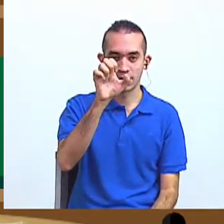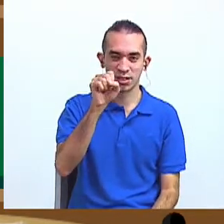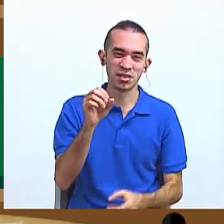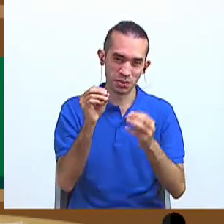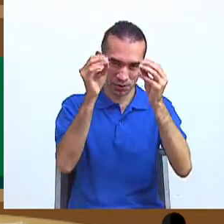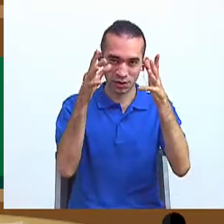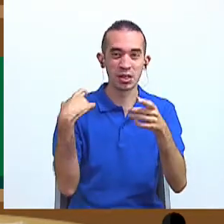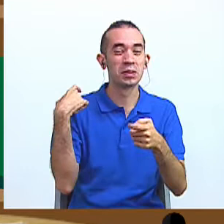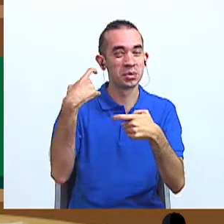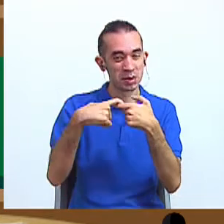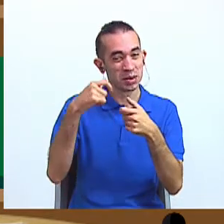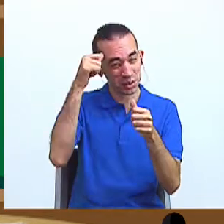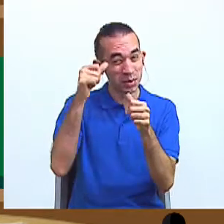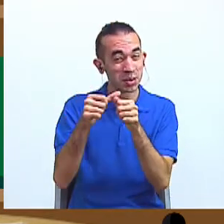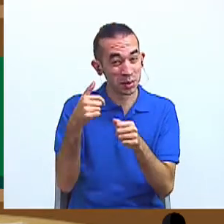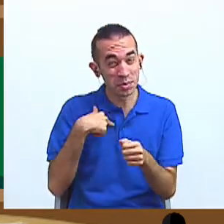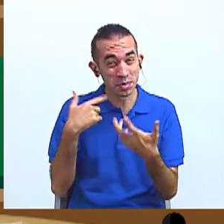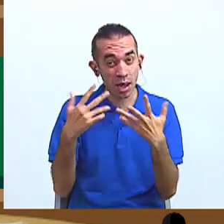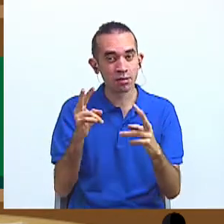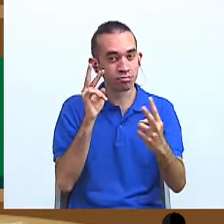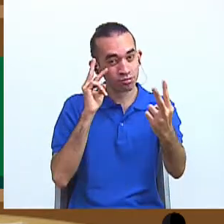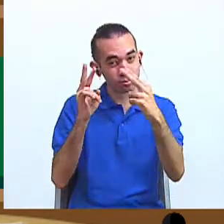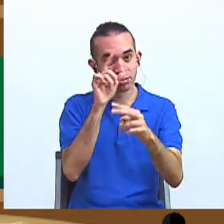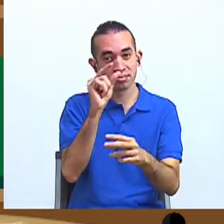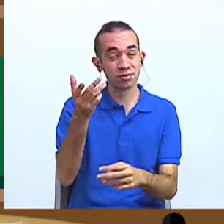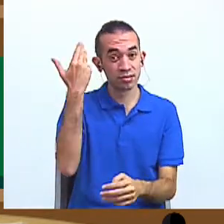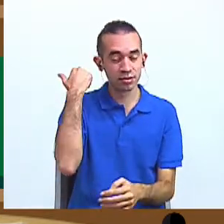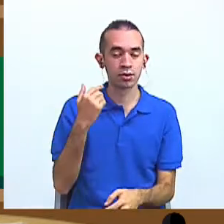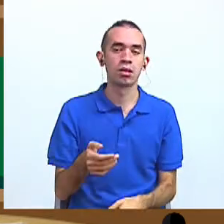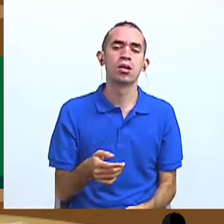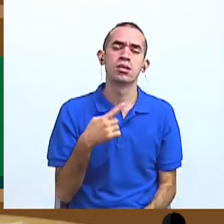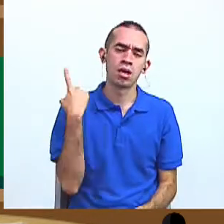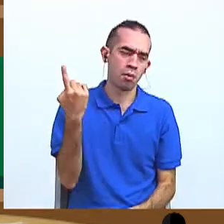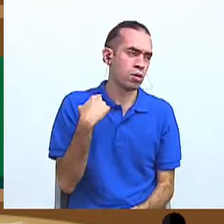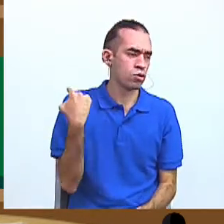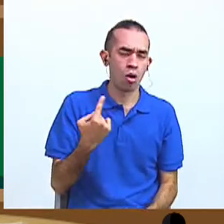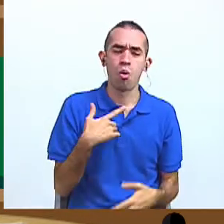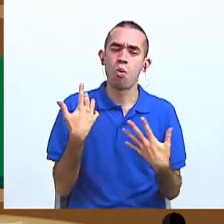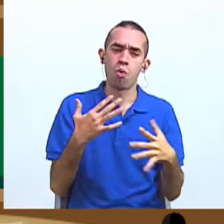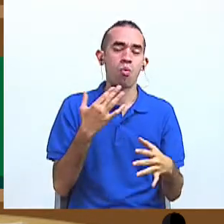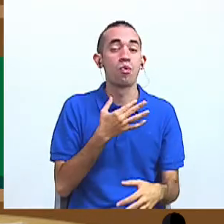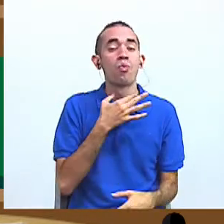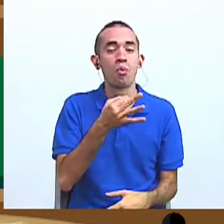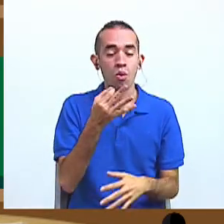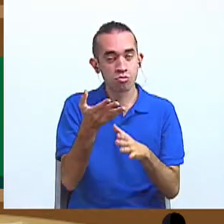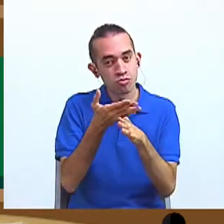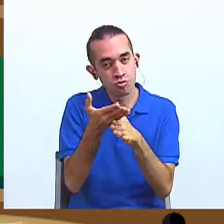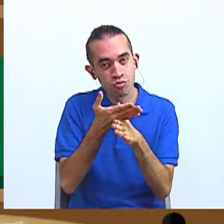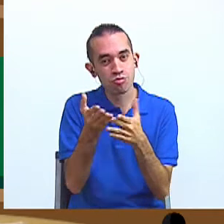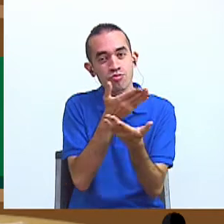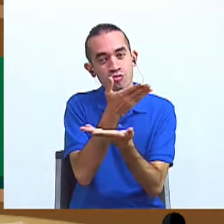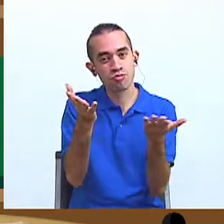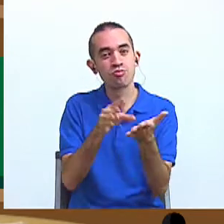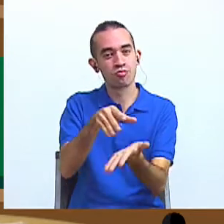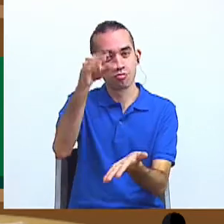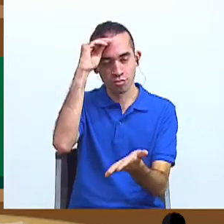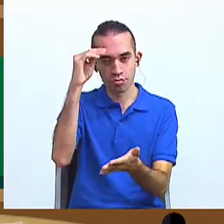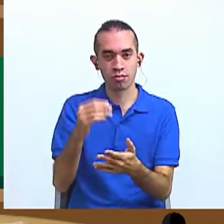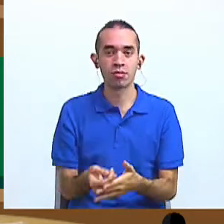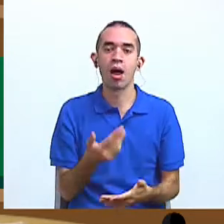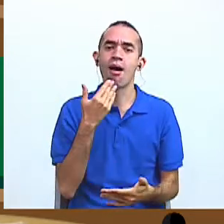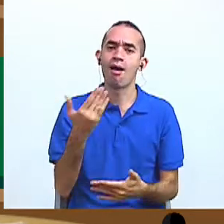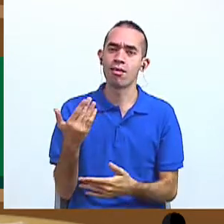anterior. Para mí siempre será un gusto compartir estos espacios de aprendizaje con ustedes. Agradecemos al Ministerio de Educación,